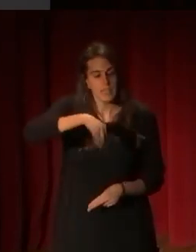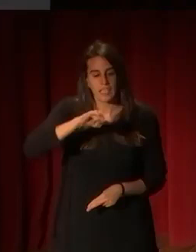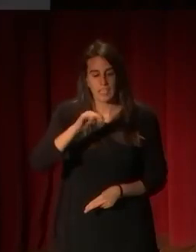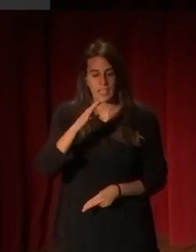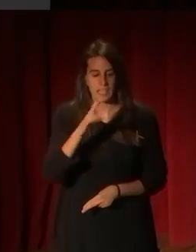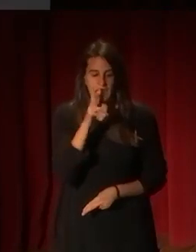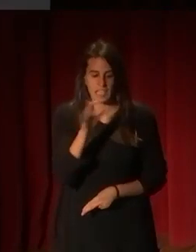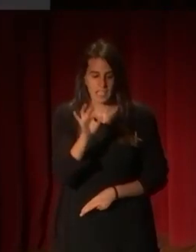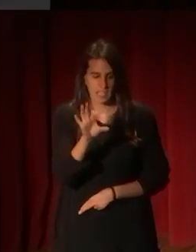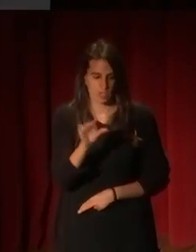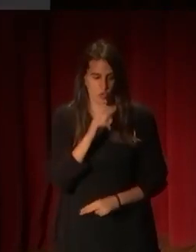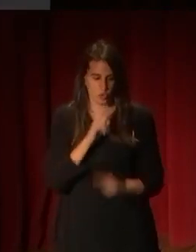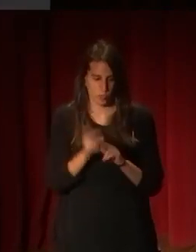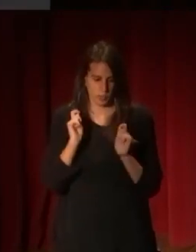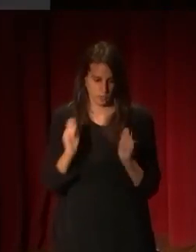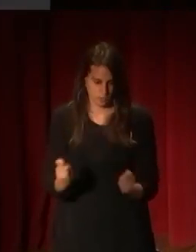bueno